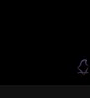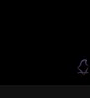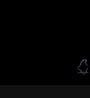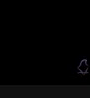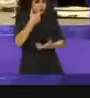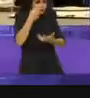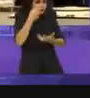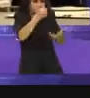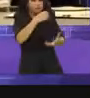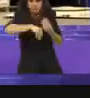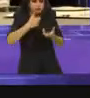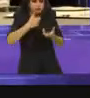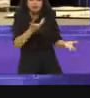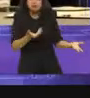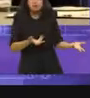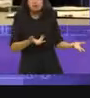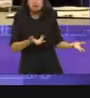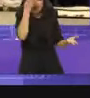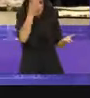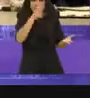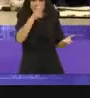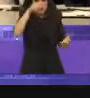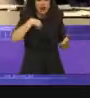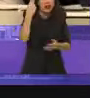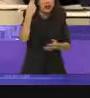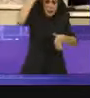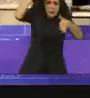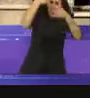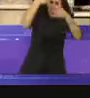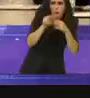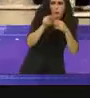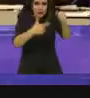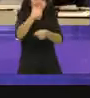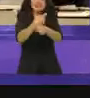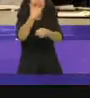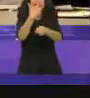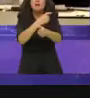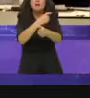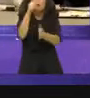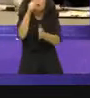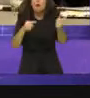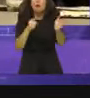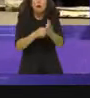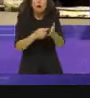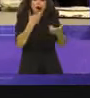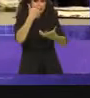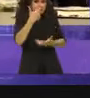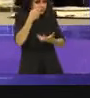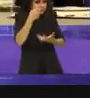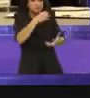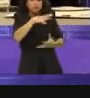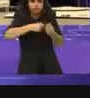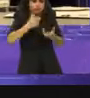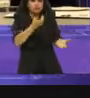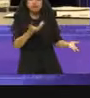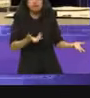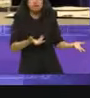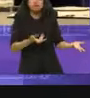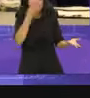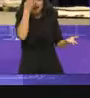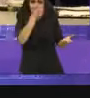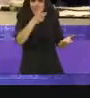propuestas específicas. que esta ciudad requiere para que su economía sea. Tenemos que meternos a fondo en lo que esta ciudad